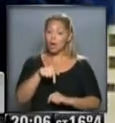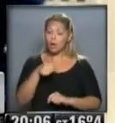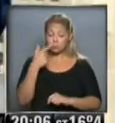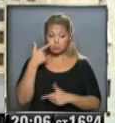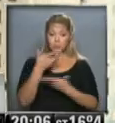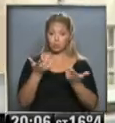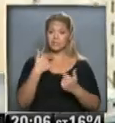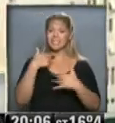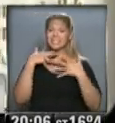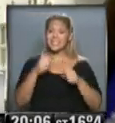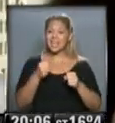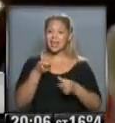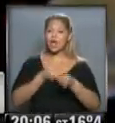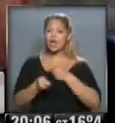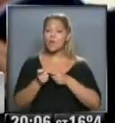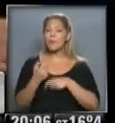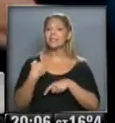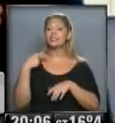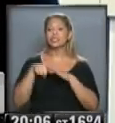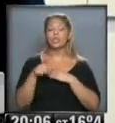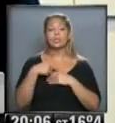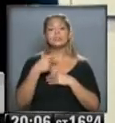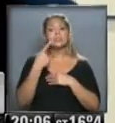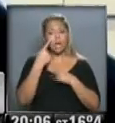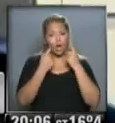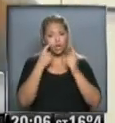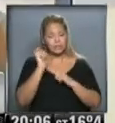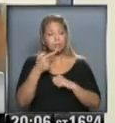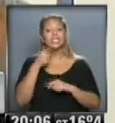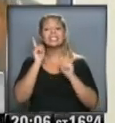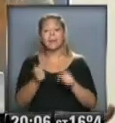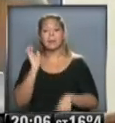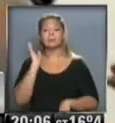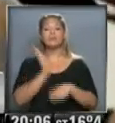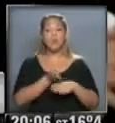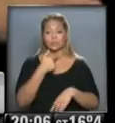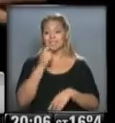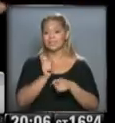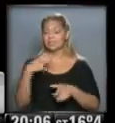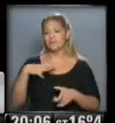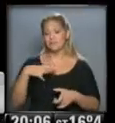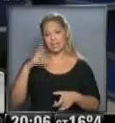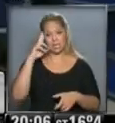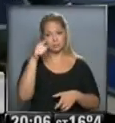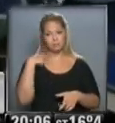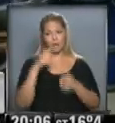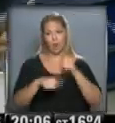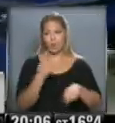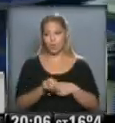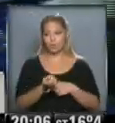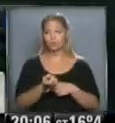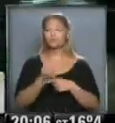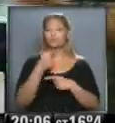Secretaría de Comercio Interior no solo controlará, sino que multará a los que incumplan lo pactado, Martínez señaló que prefiere el control